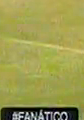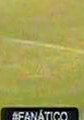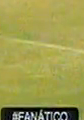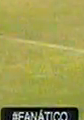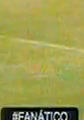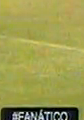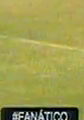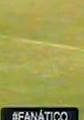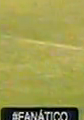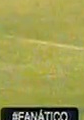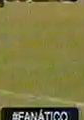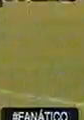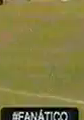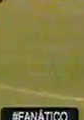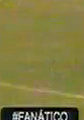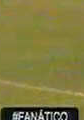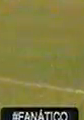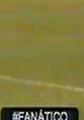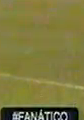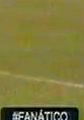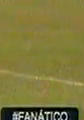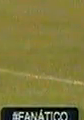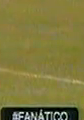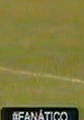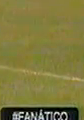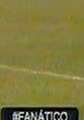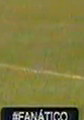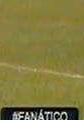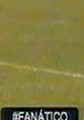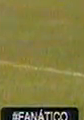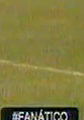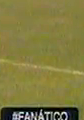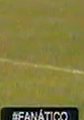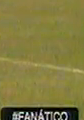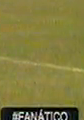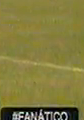caso hablamos de Boca Juniors, que este día miércoles visitará a Rodrigo Paz Delgado a la